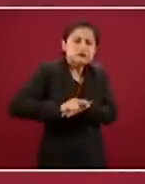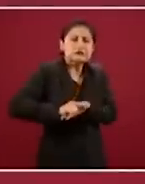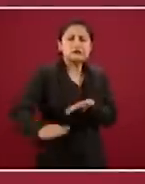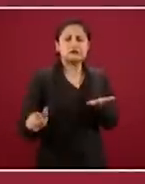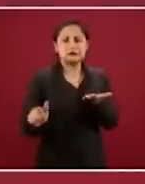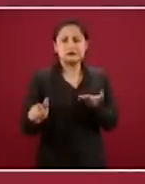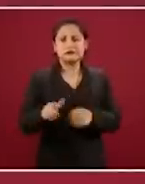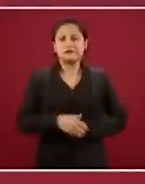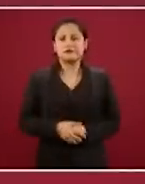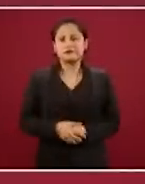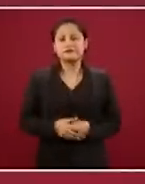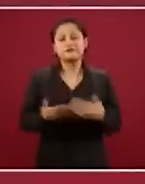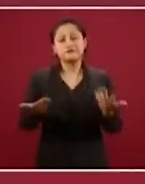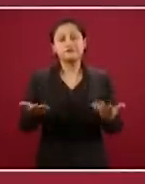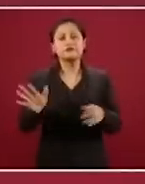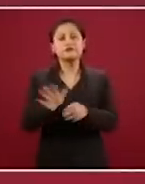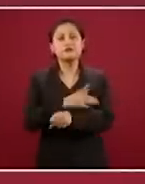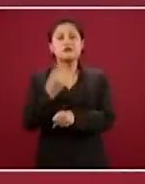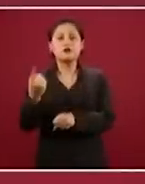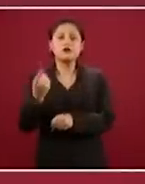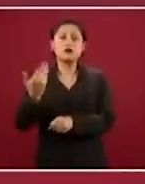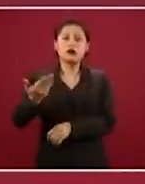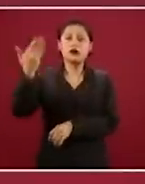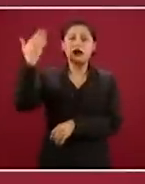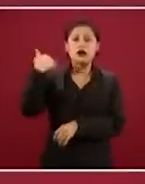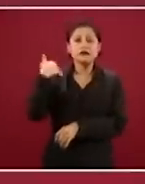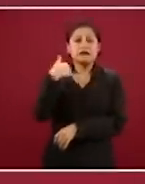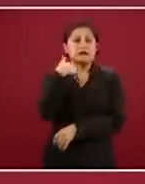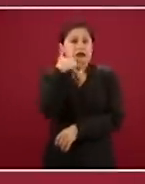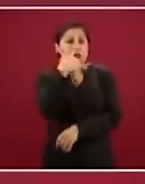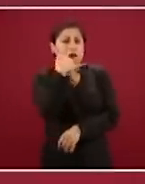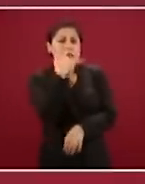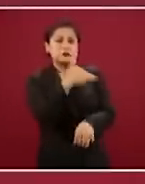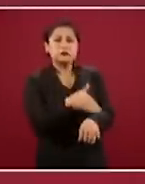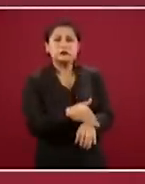Y se hizo mucho daño con la corrupción